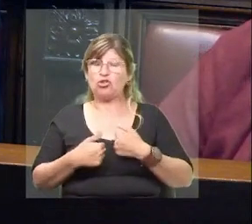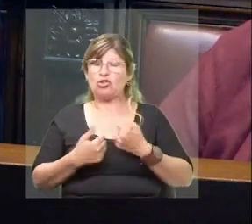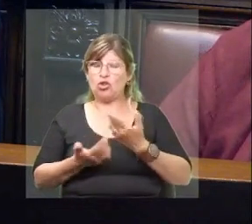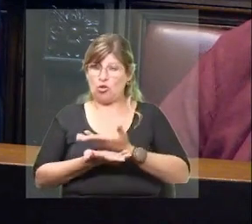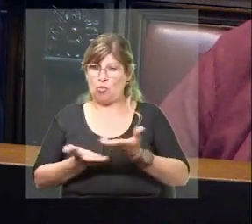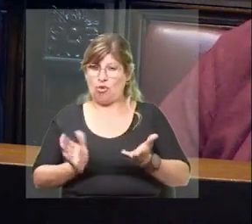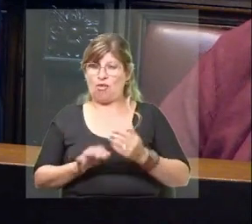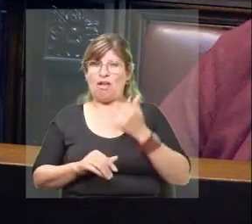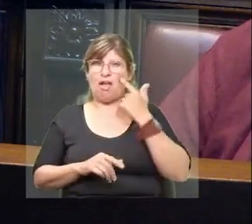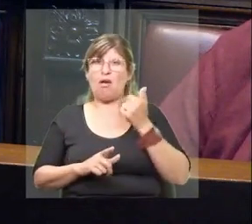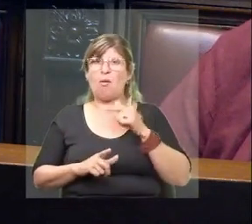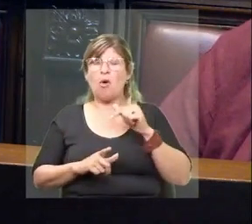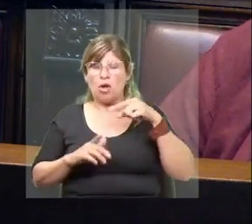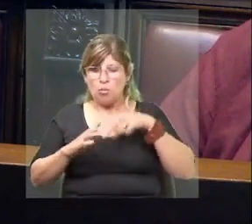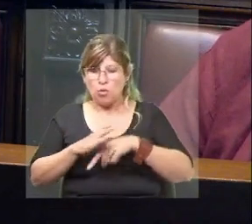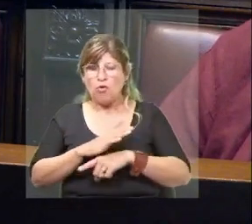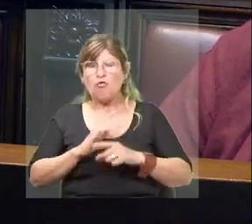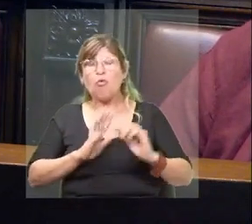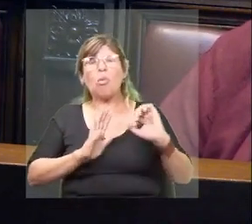deja un legado profundo.